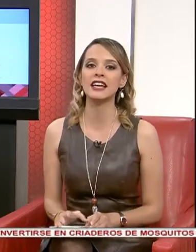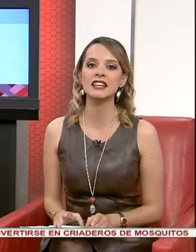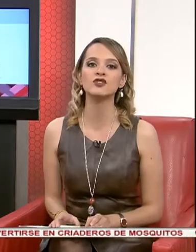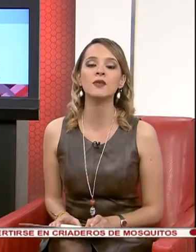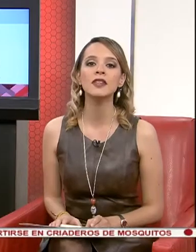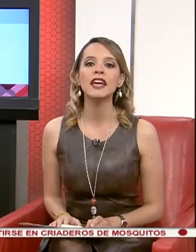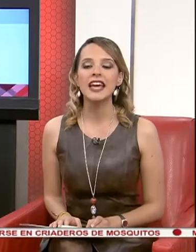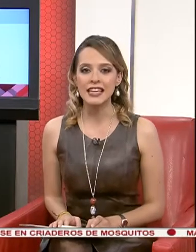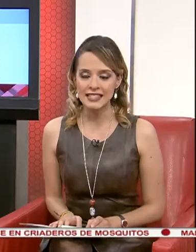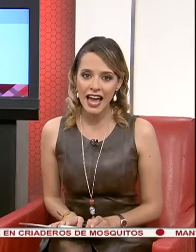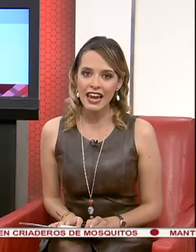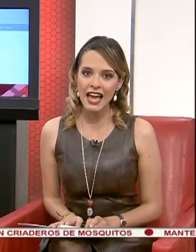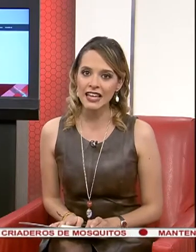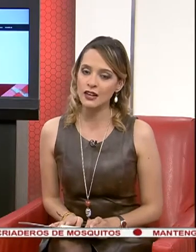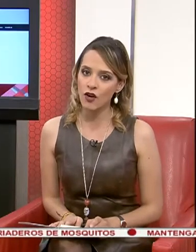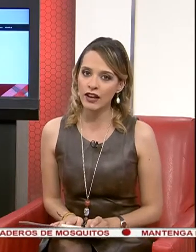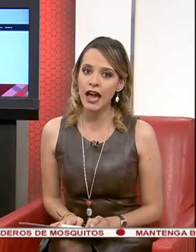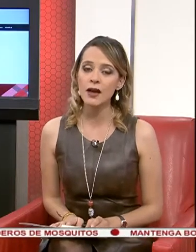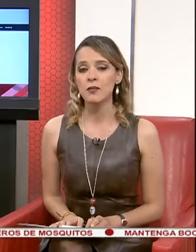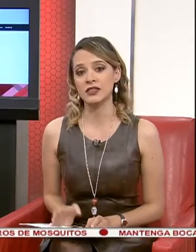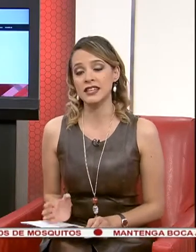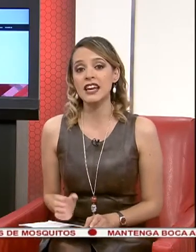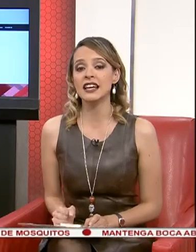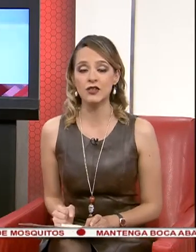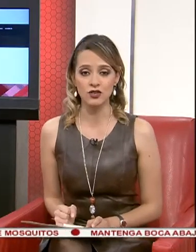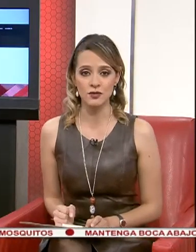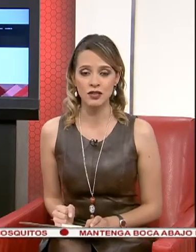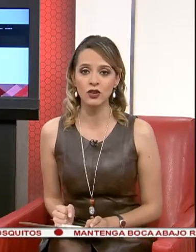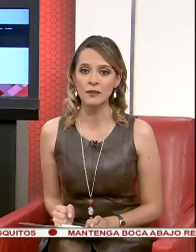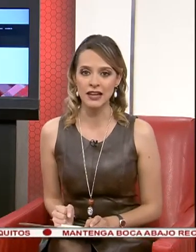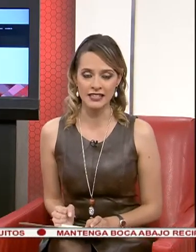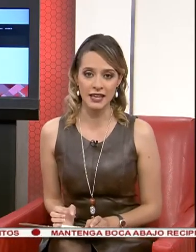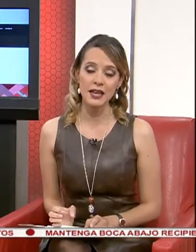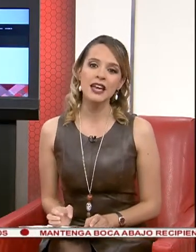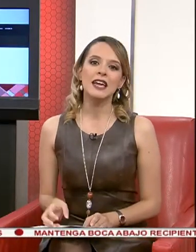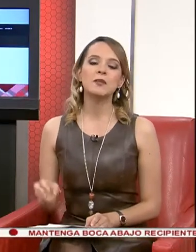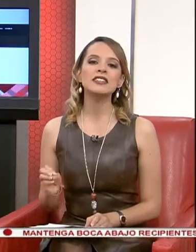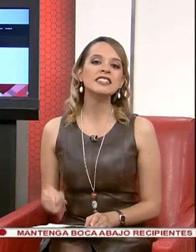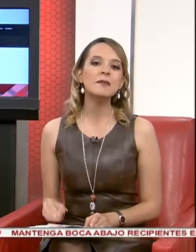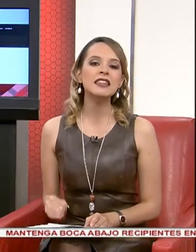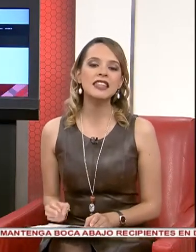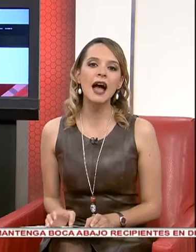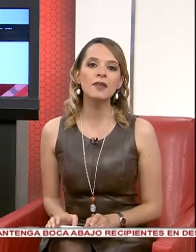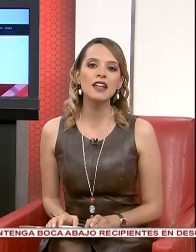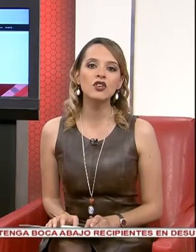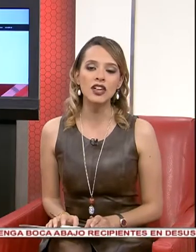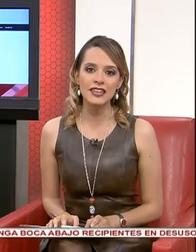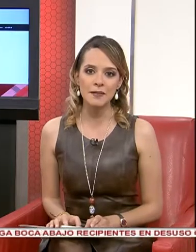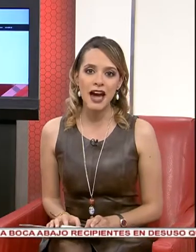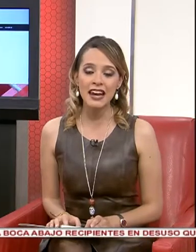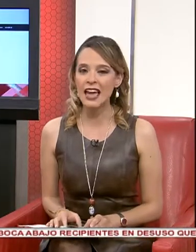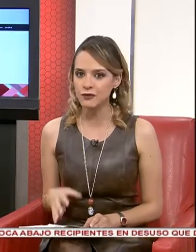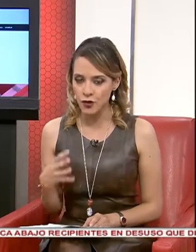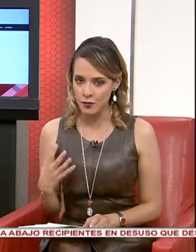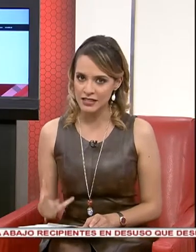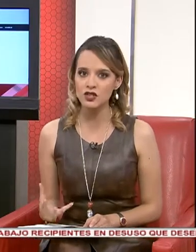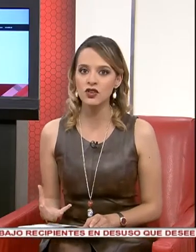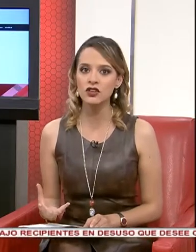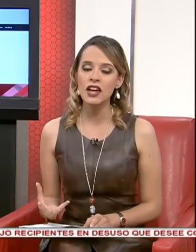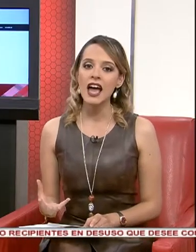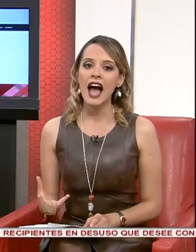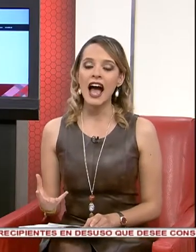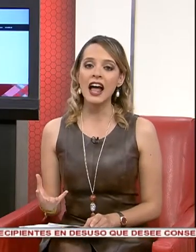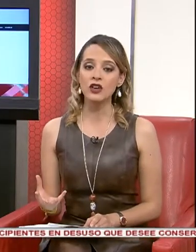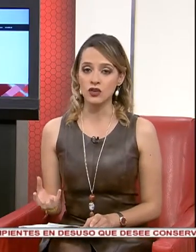este caso escala y logra pues tener el reconocimiento que merece. Y precisamente hablando de llevar la